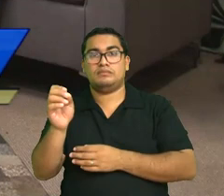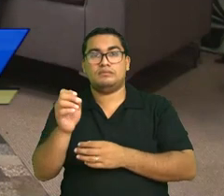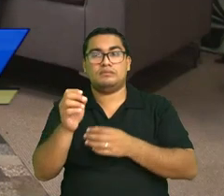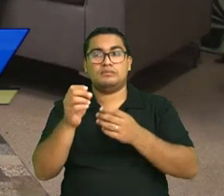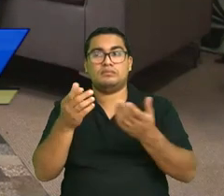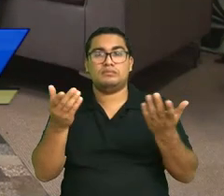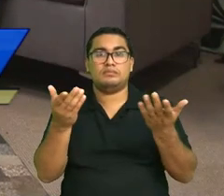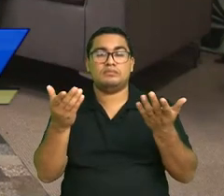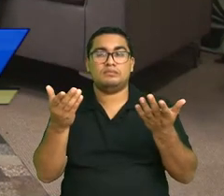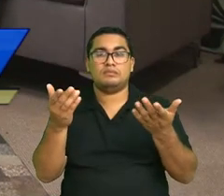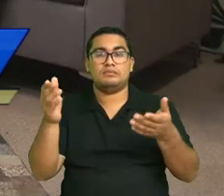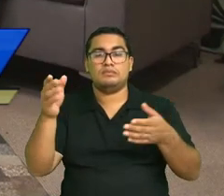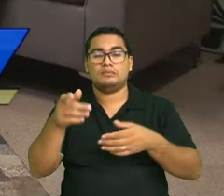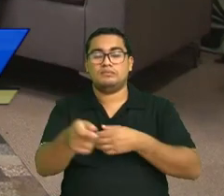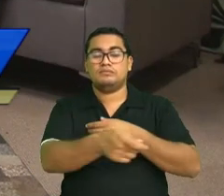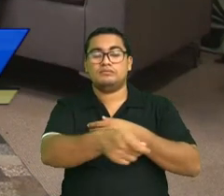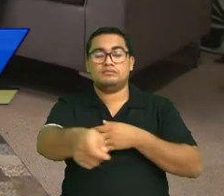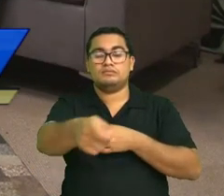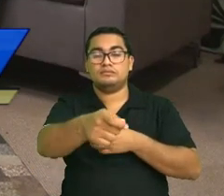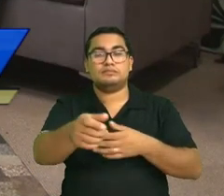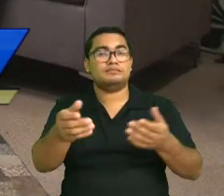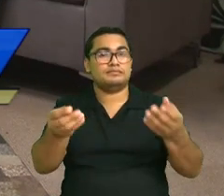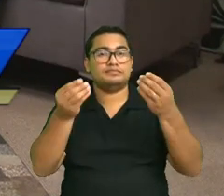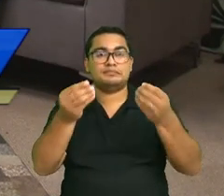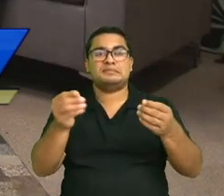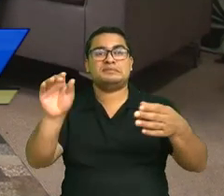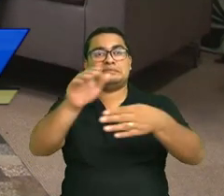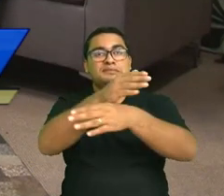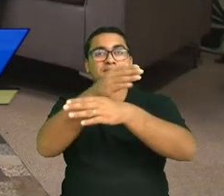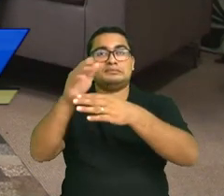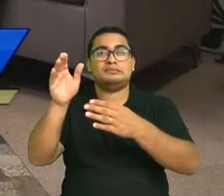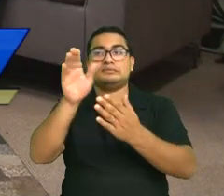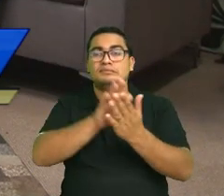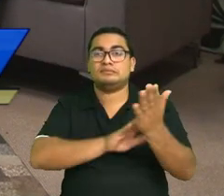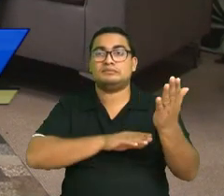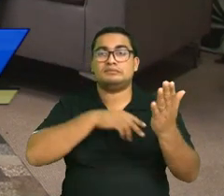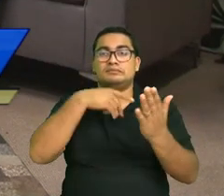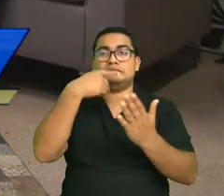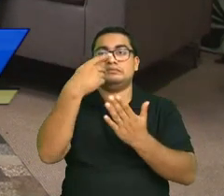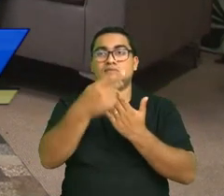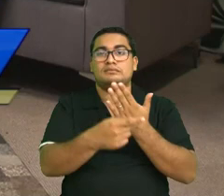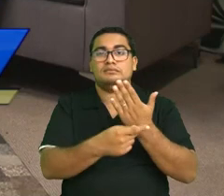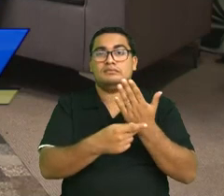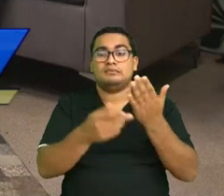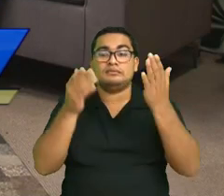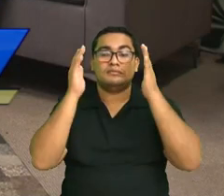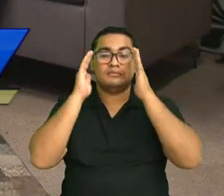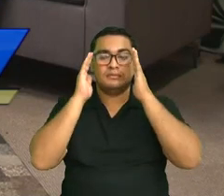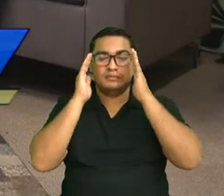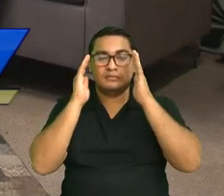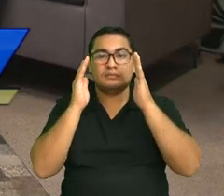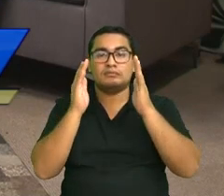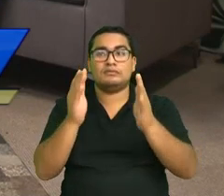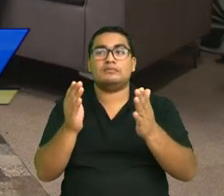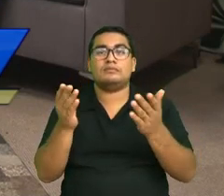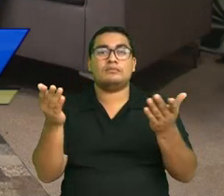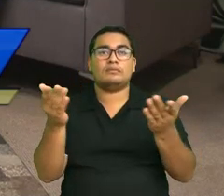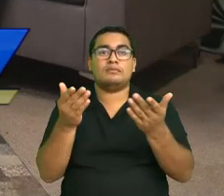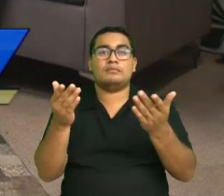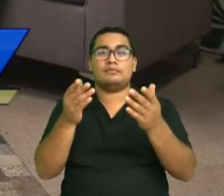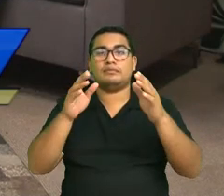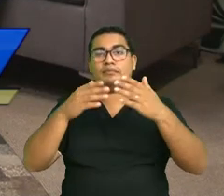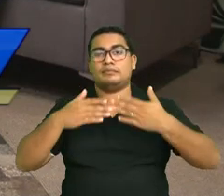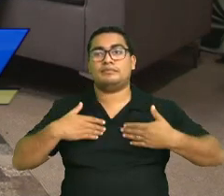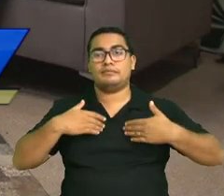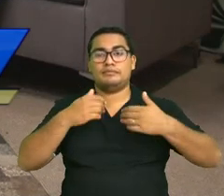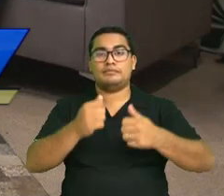todo esto es parte del programa integral de atención que se le brinda en materia de salud